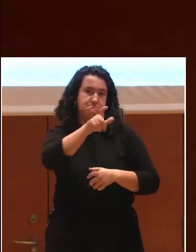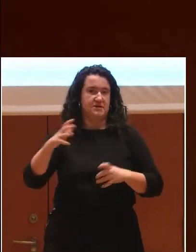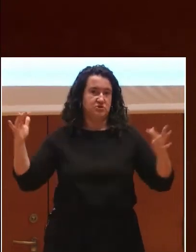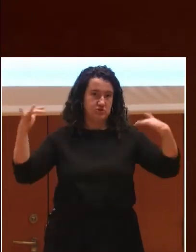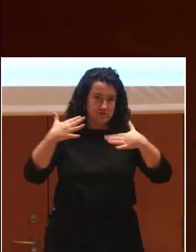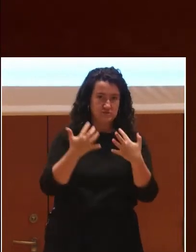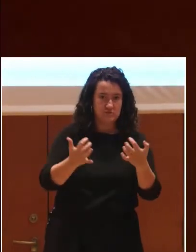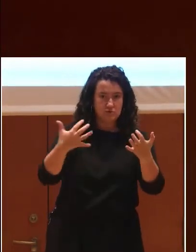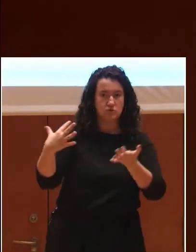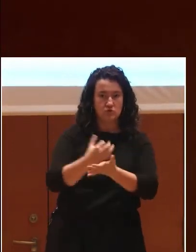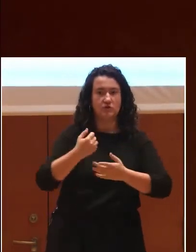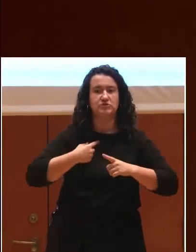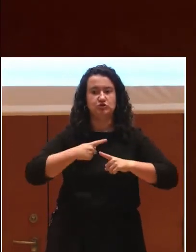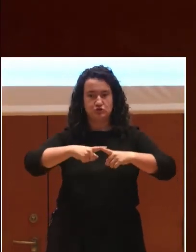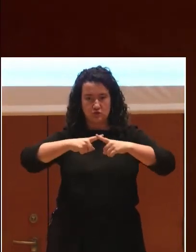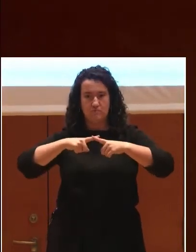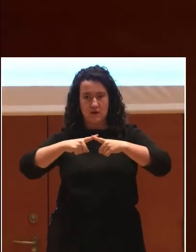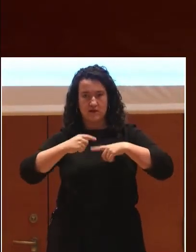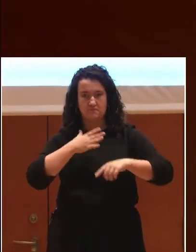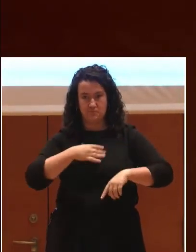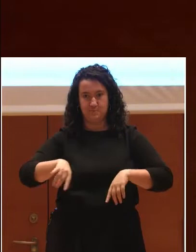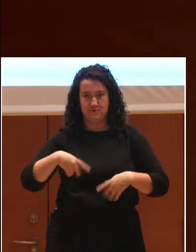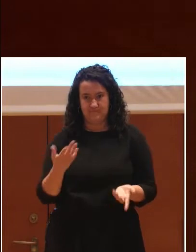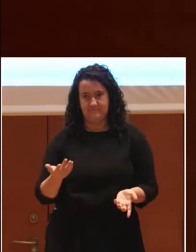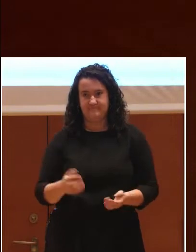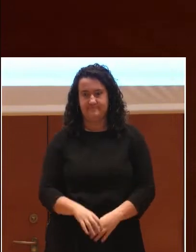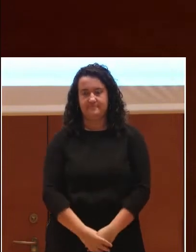para explicaros qué es lo que hacemos